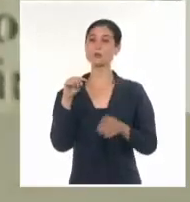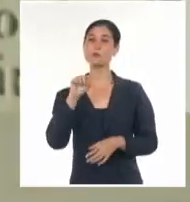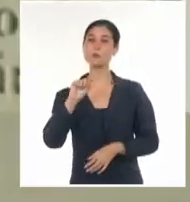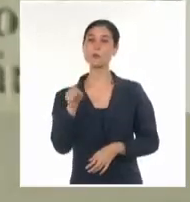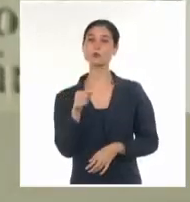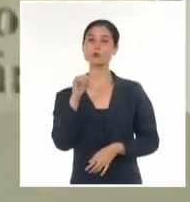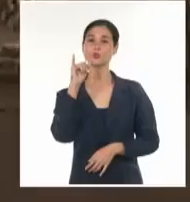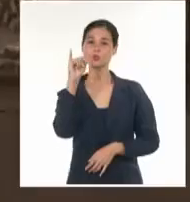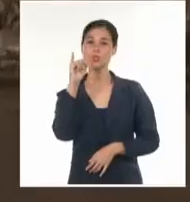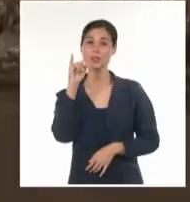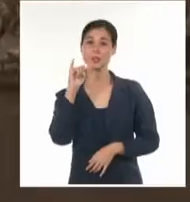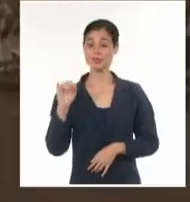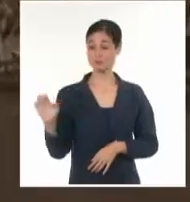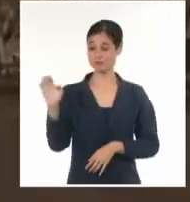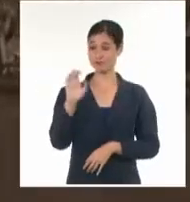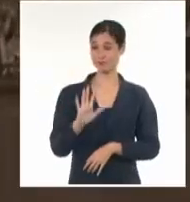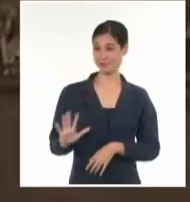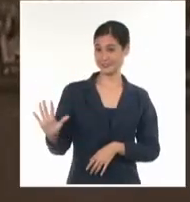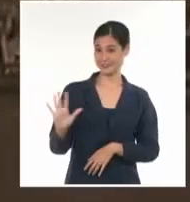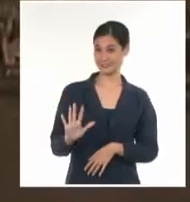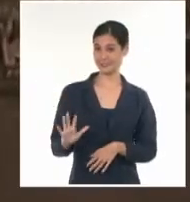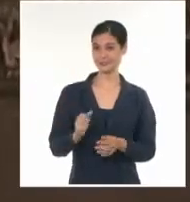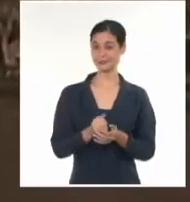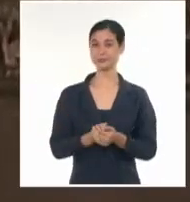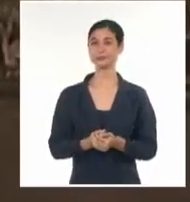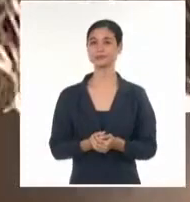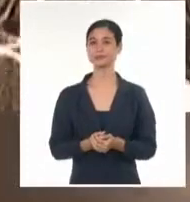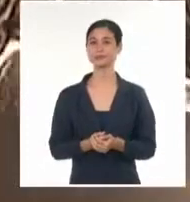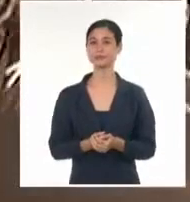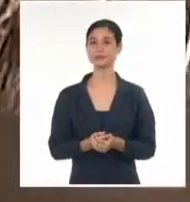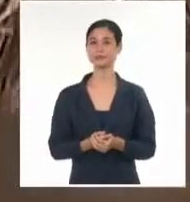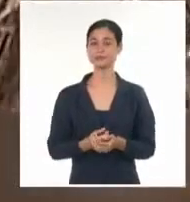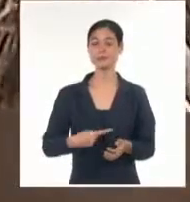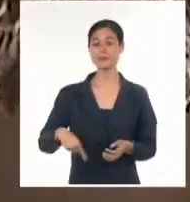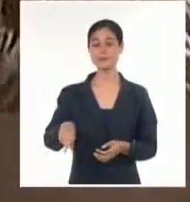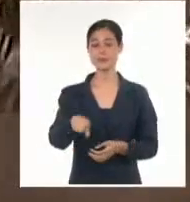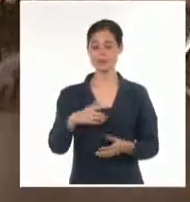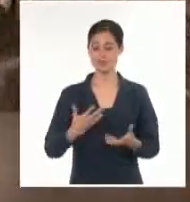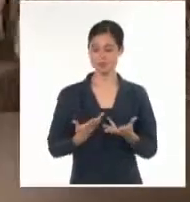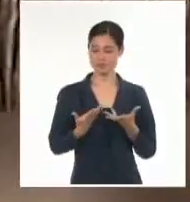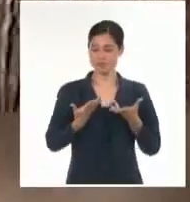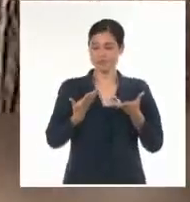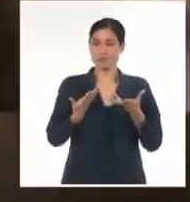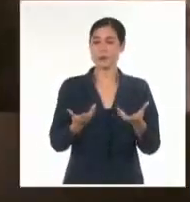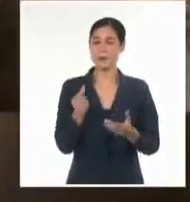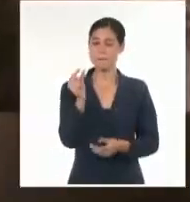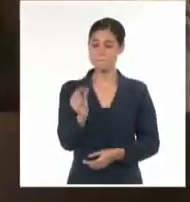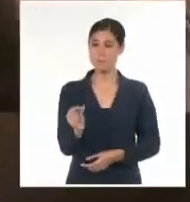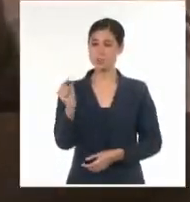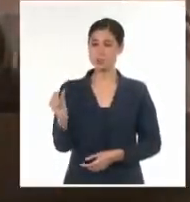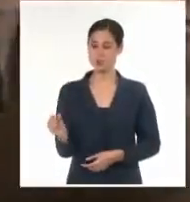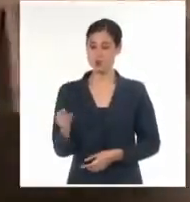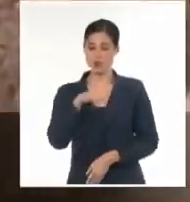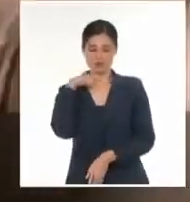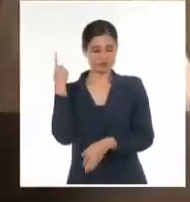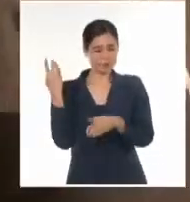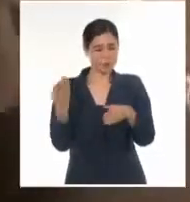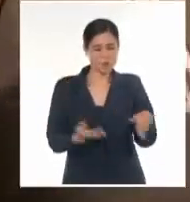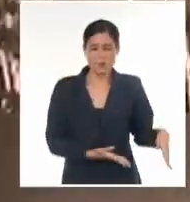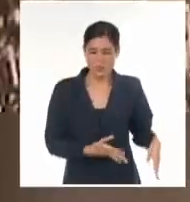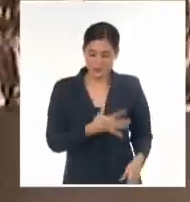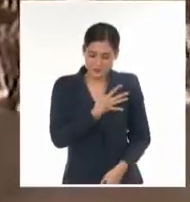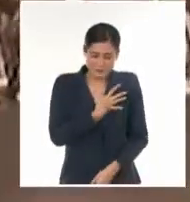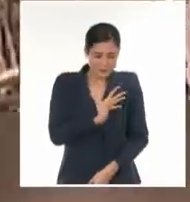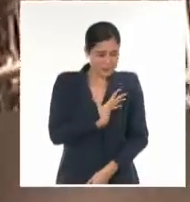acuerdo con la ONU la conmemoración ofrece la oportunidad de homenajear aquellos que sufrieron y murieron a manos de un brutal